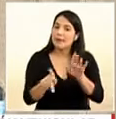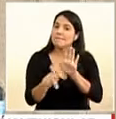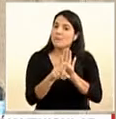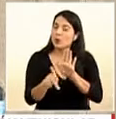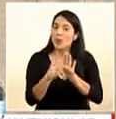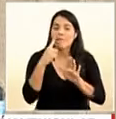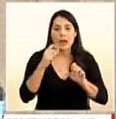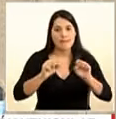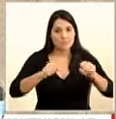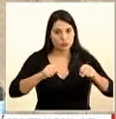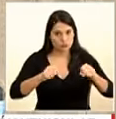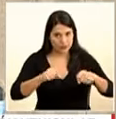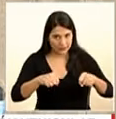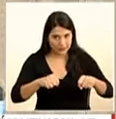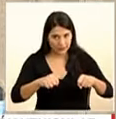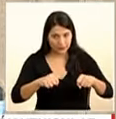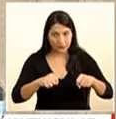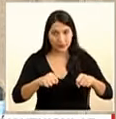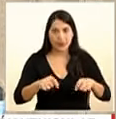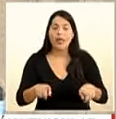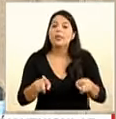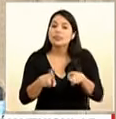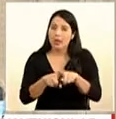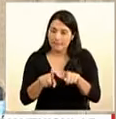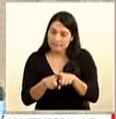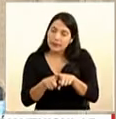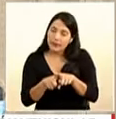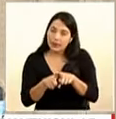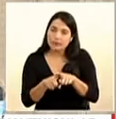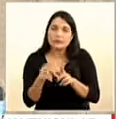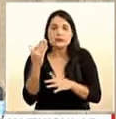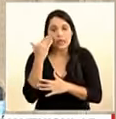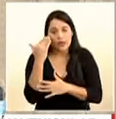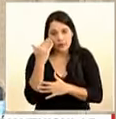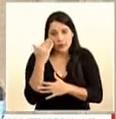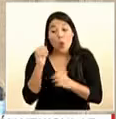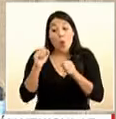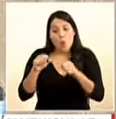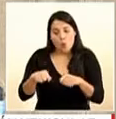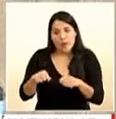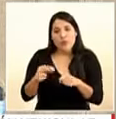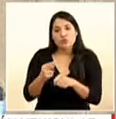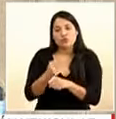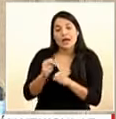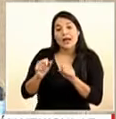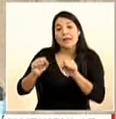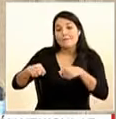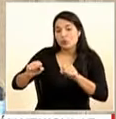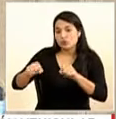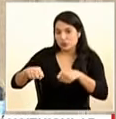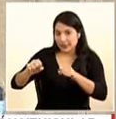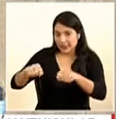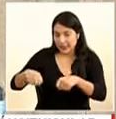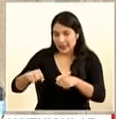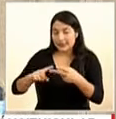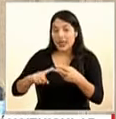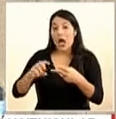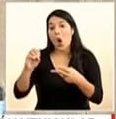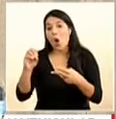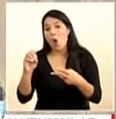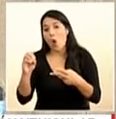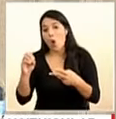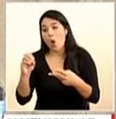motocicletas también queda vigente la excepción de personas que utilicen el vehículo motocicleta o